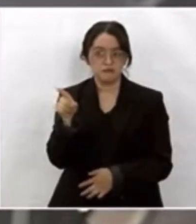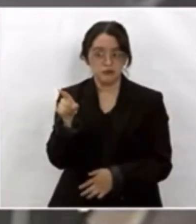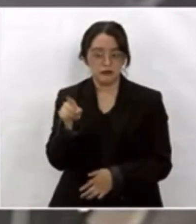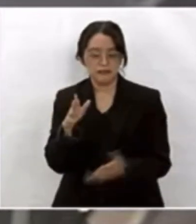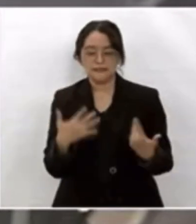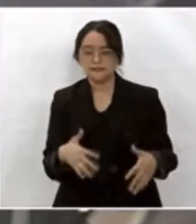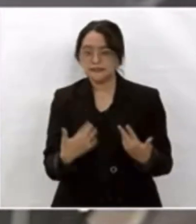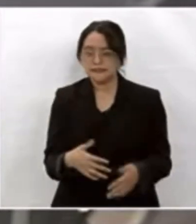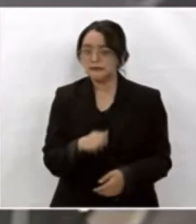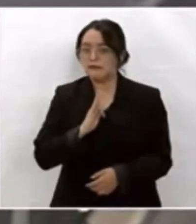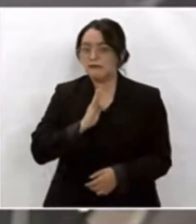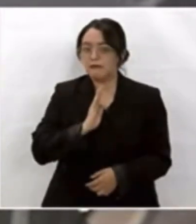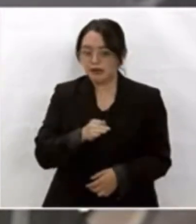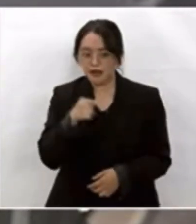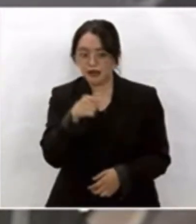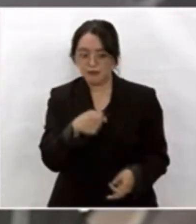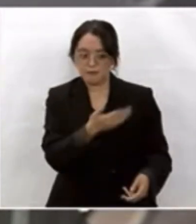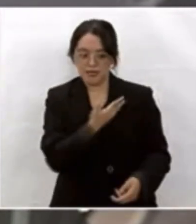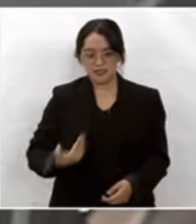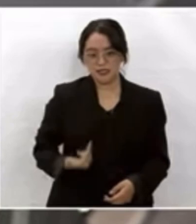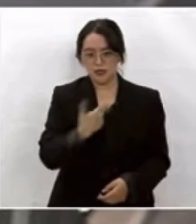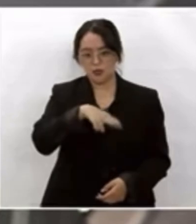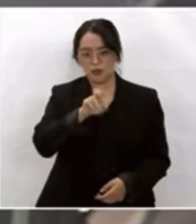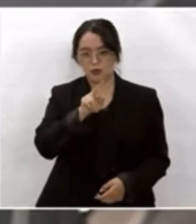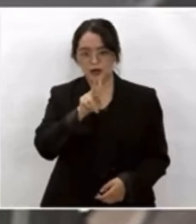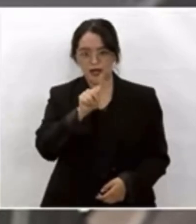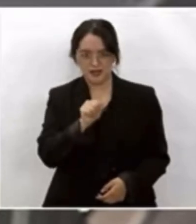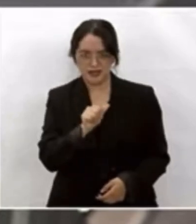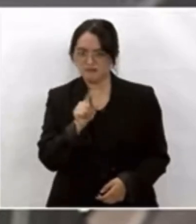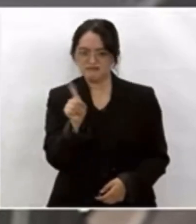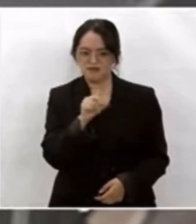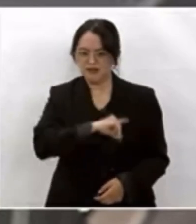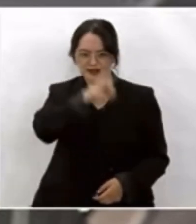nunca reconoció a Huerta. Siempre